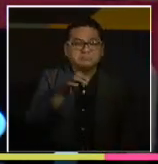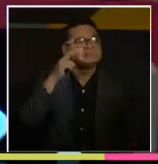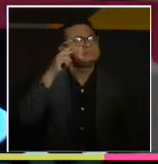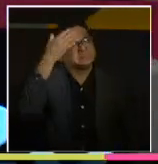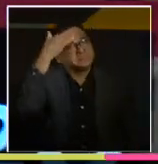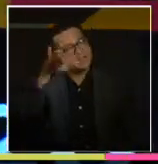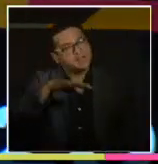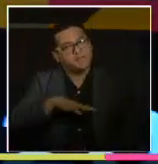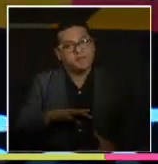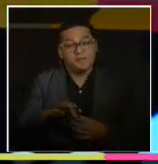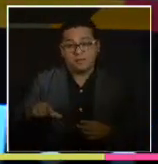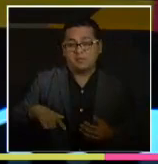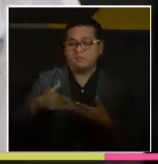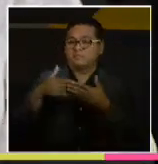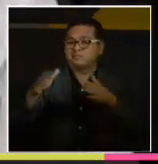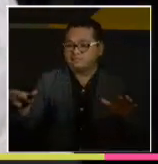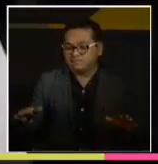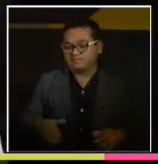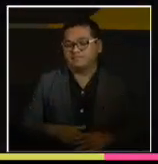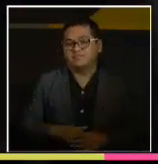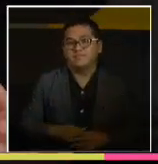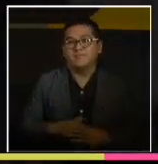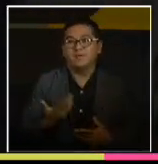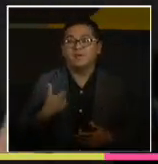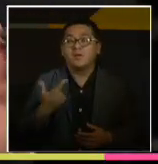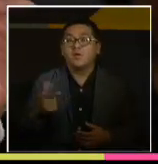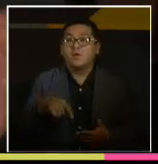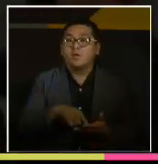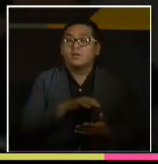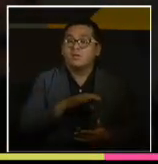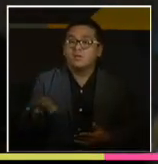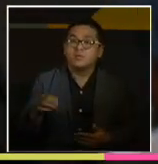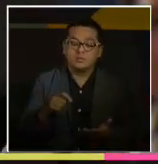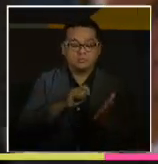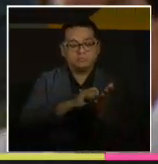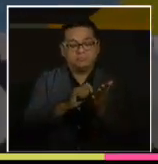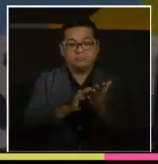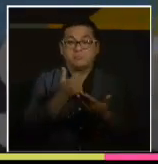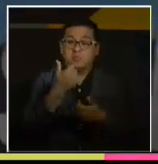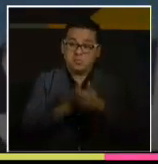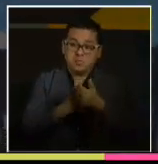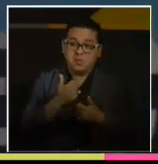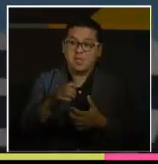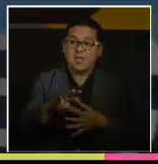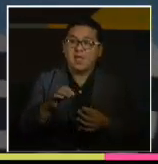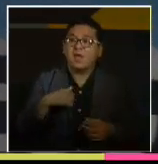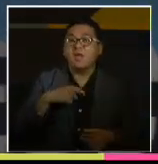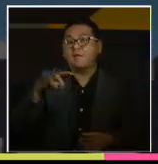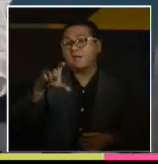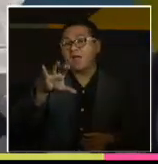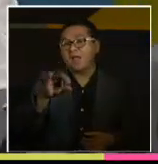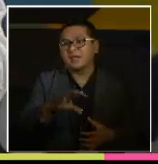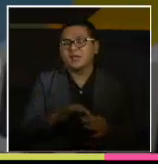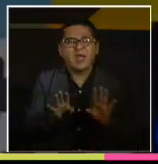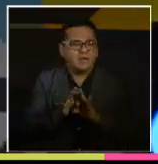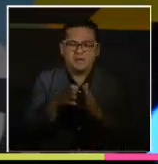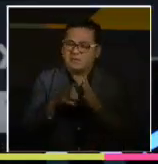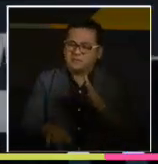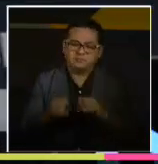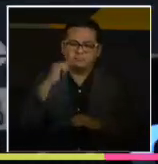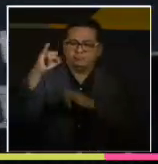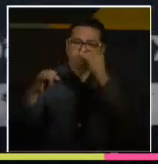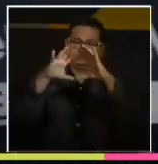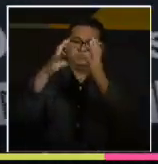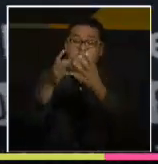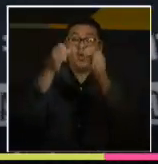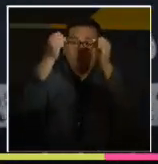un modelo de gobierno abierto y el estándar de contrataciones abiertas EDCA-MX, que es una práctica